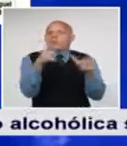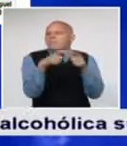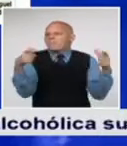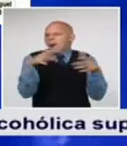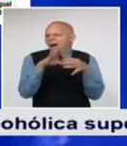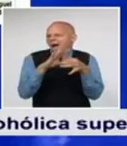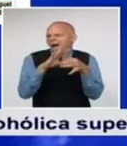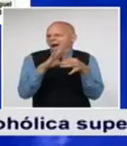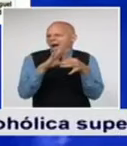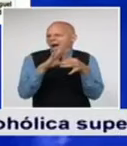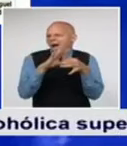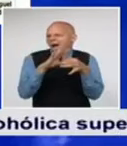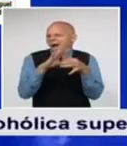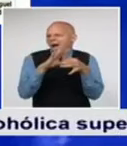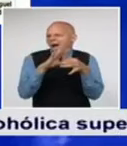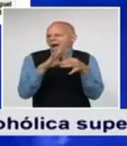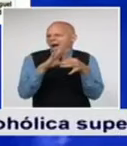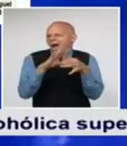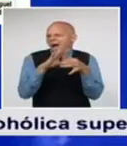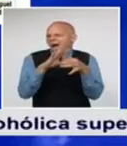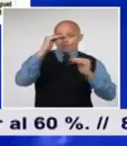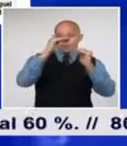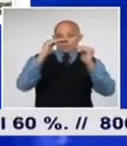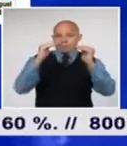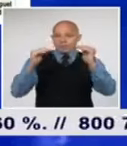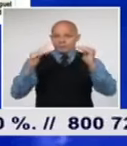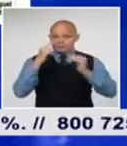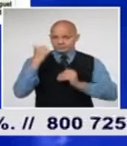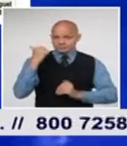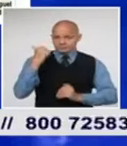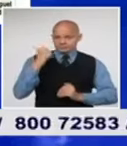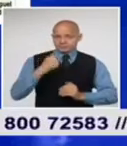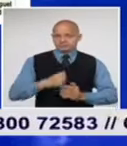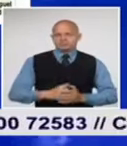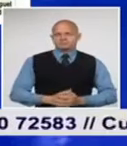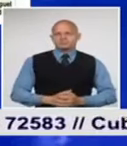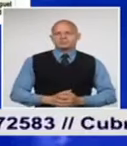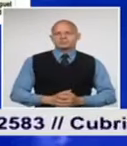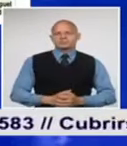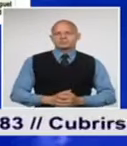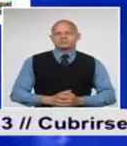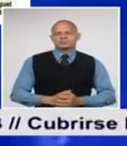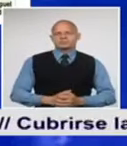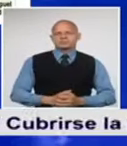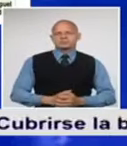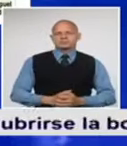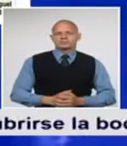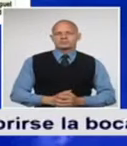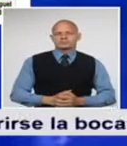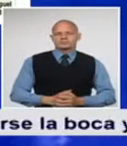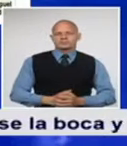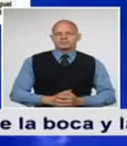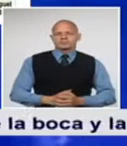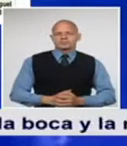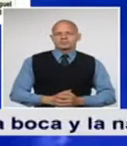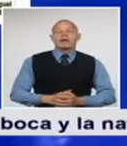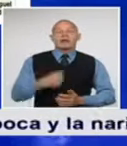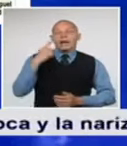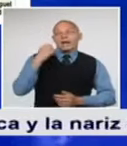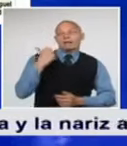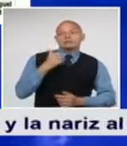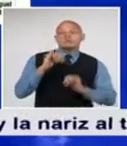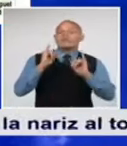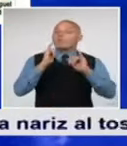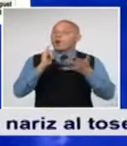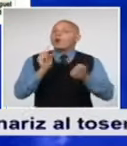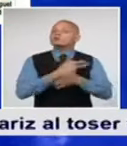47,5% de la incidencia de Cuba, de las tasas de incidencias de Cuba, en los últimos 15 días, ahí tienen